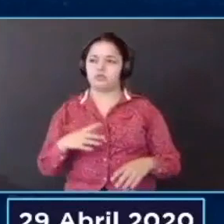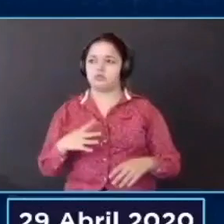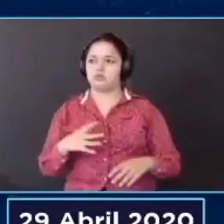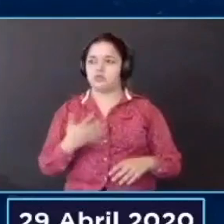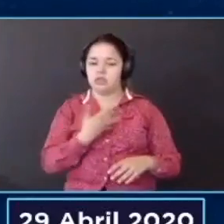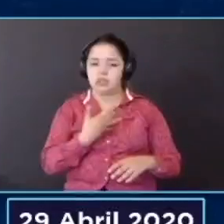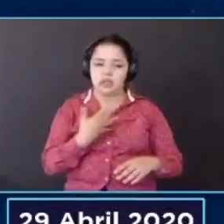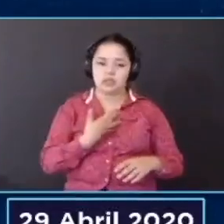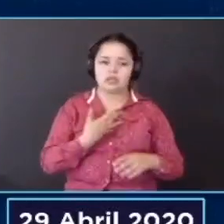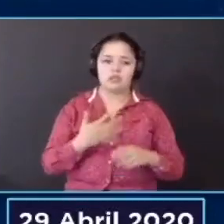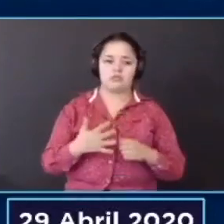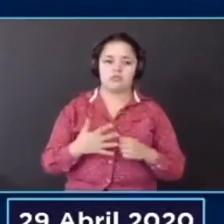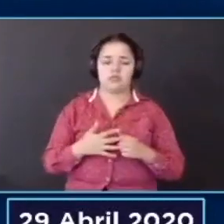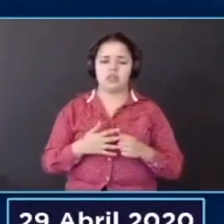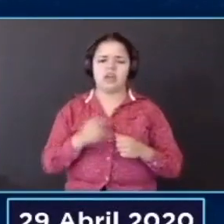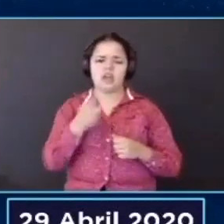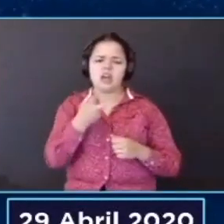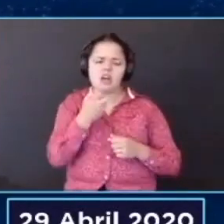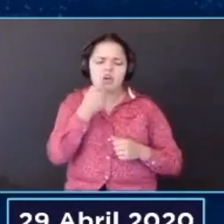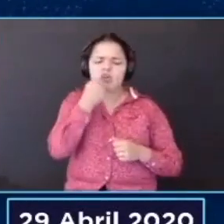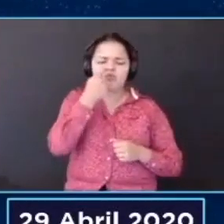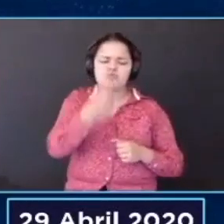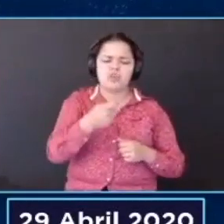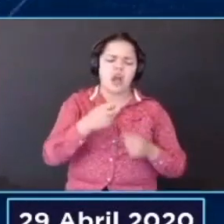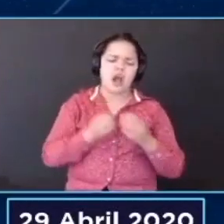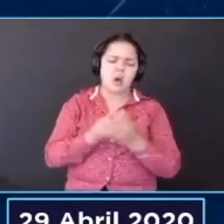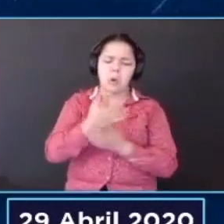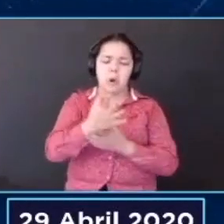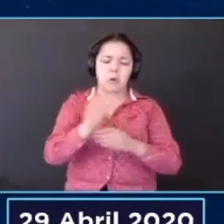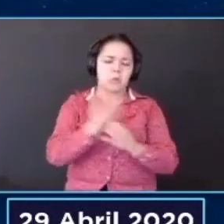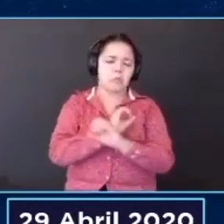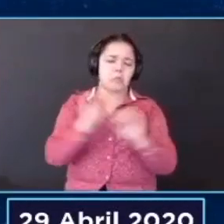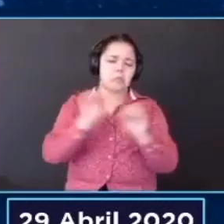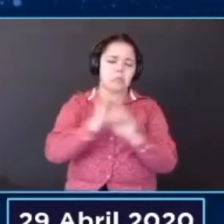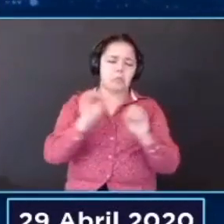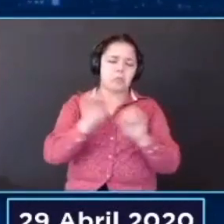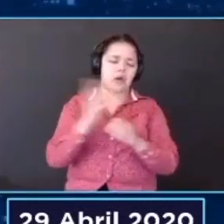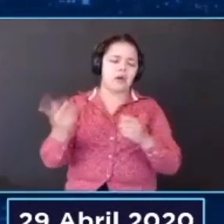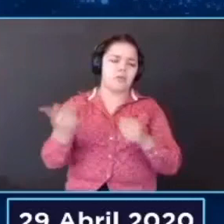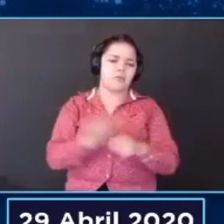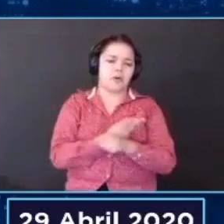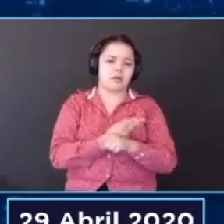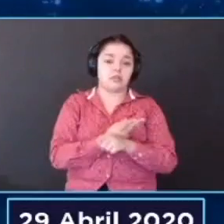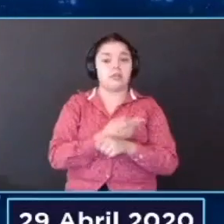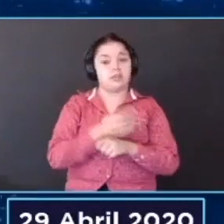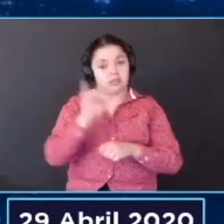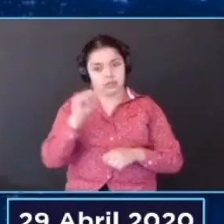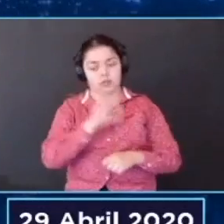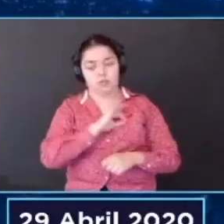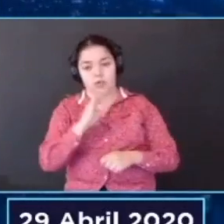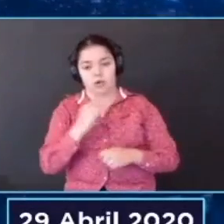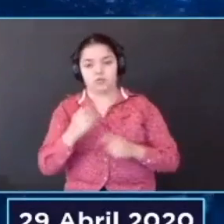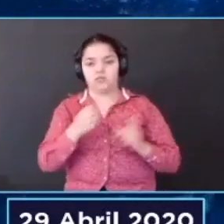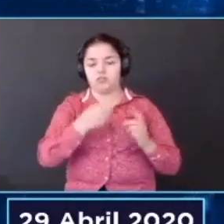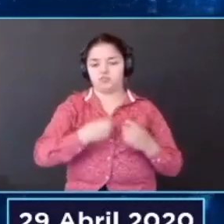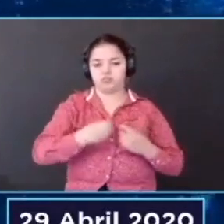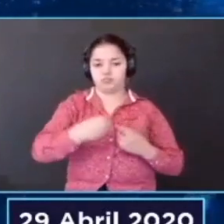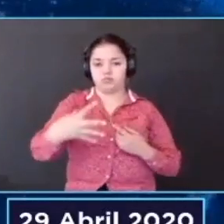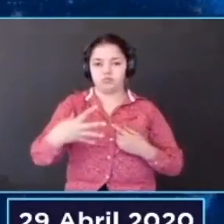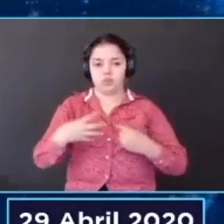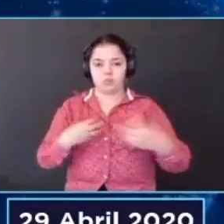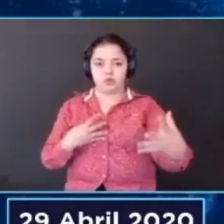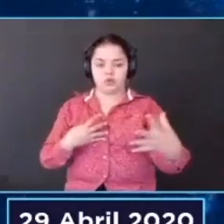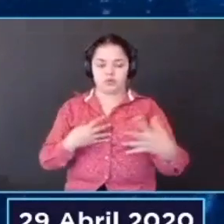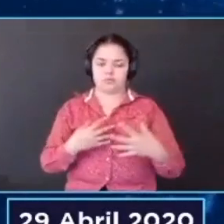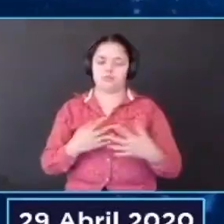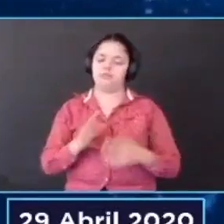y eso no quiere decir de que si salen no pasa nada. Ellos pueden transmitir la enfermedad inclusive sin darse cuenta. Por eso es tan importante quedarse en